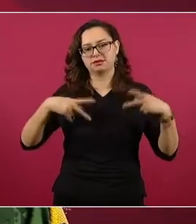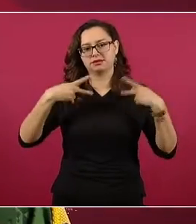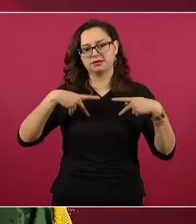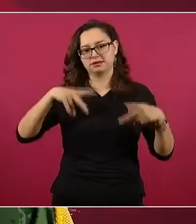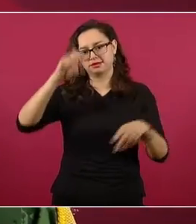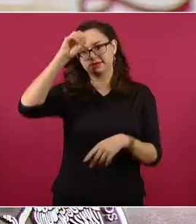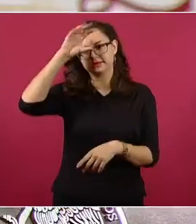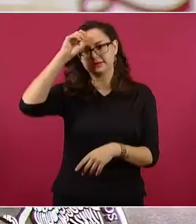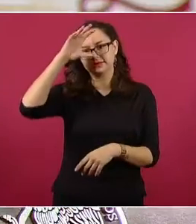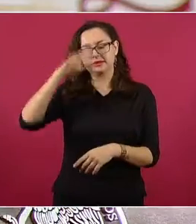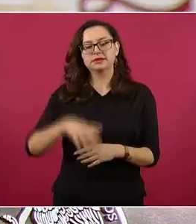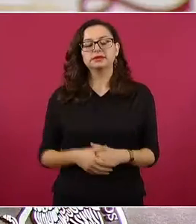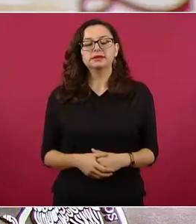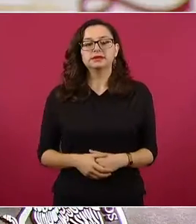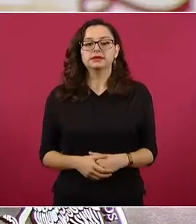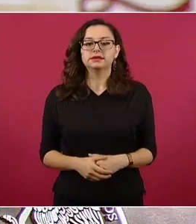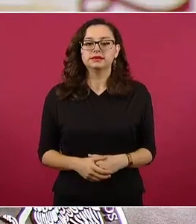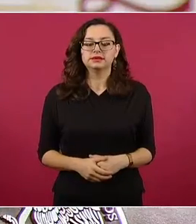mineros atrapados.